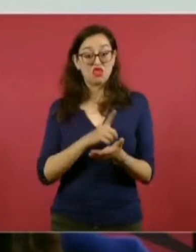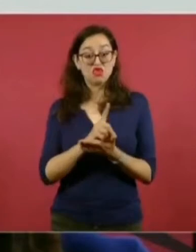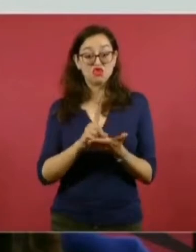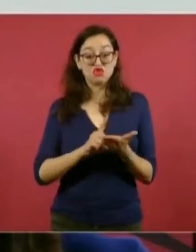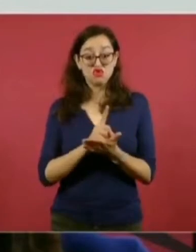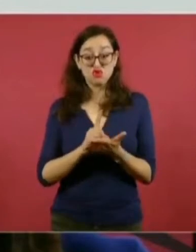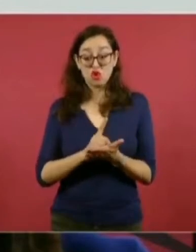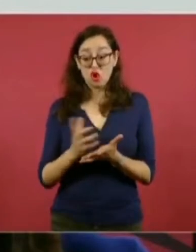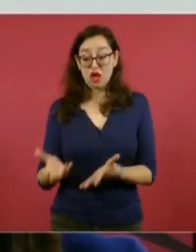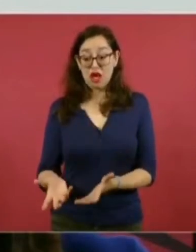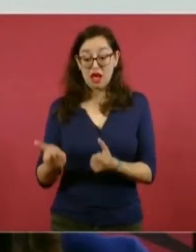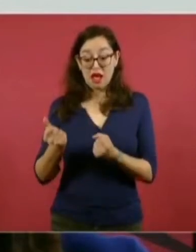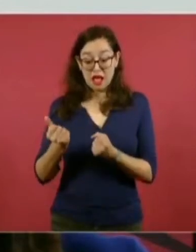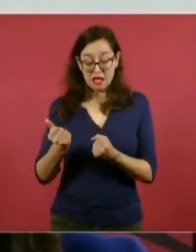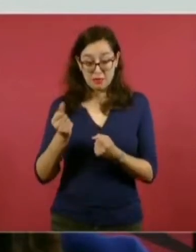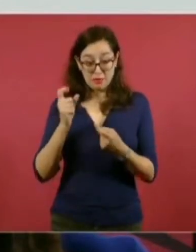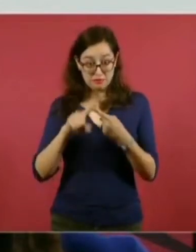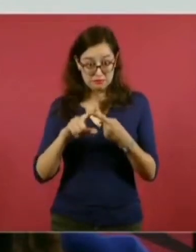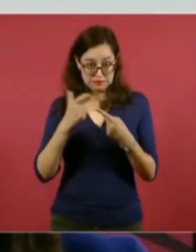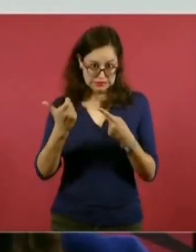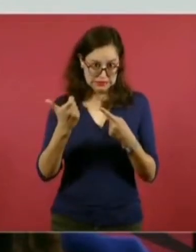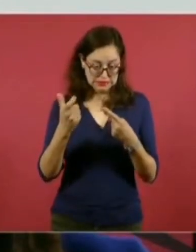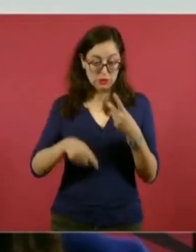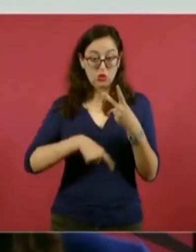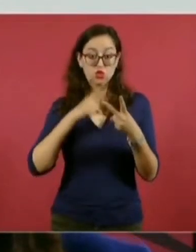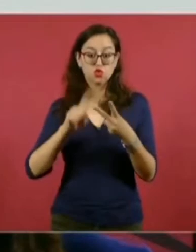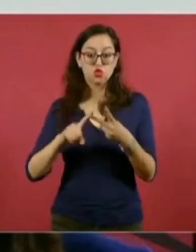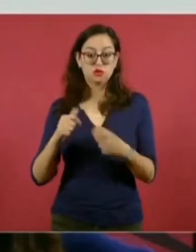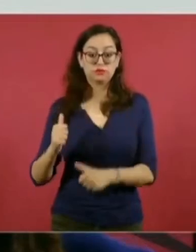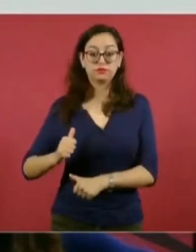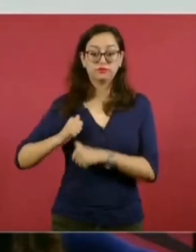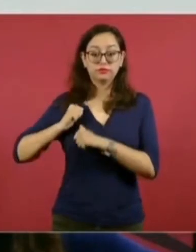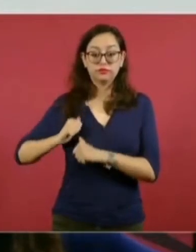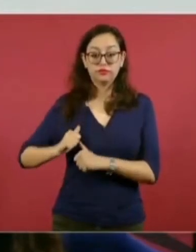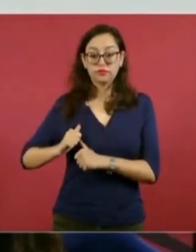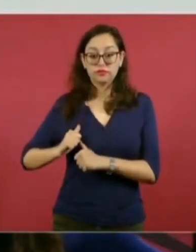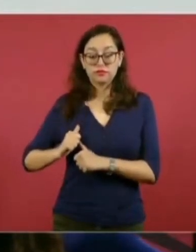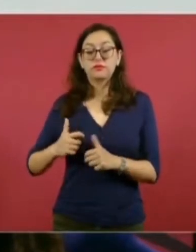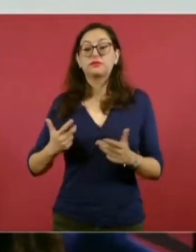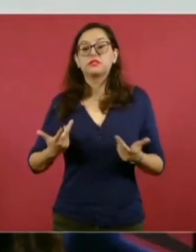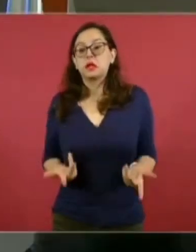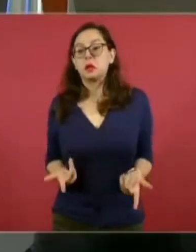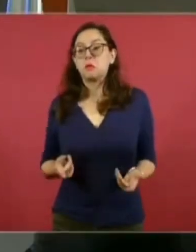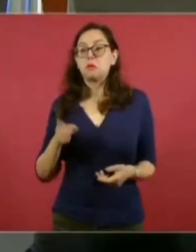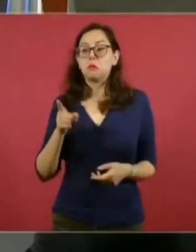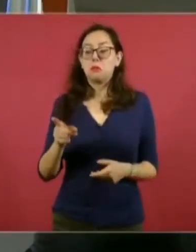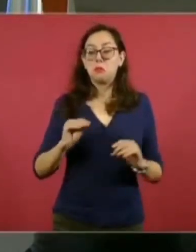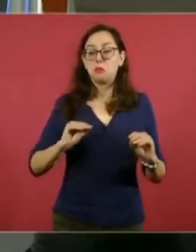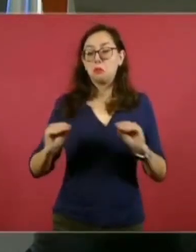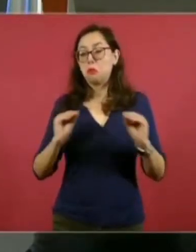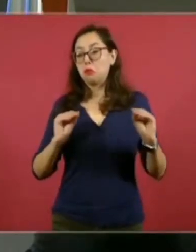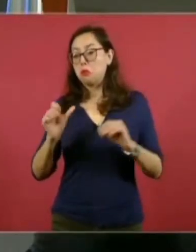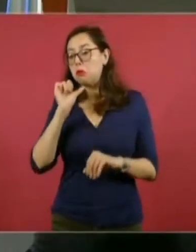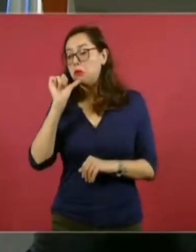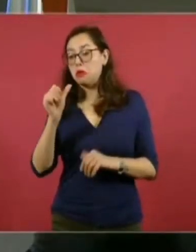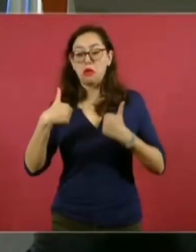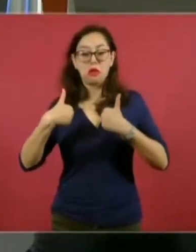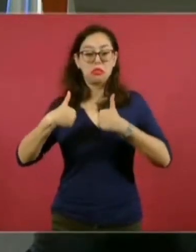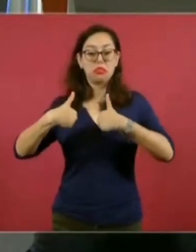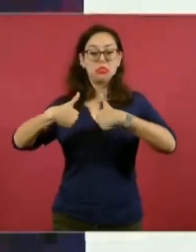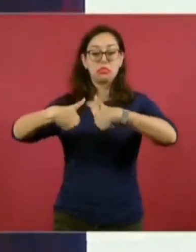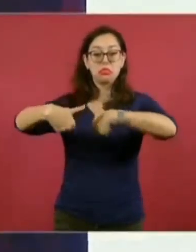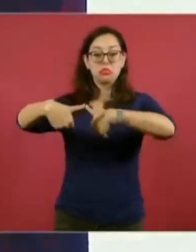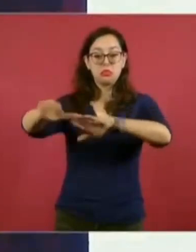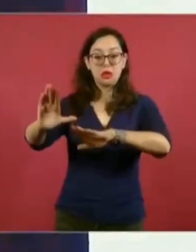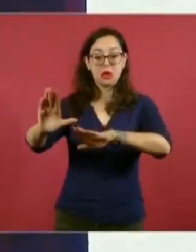de autoridad. Si se permitía ese robo después, habría más, explicó